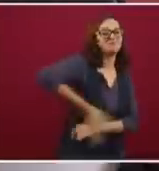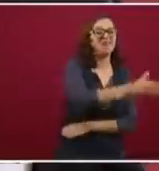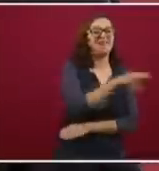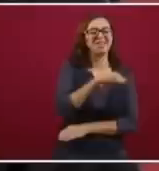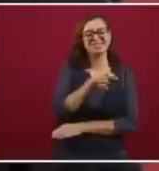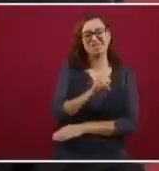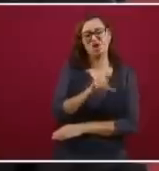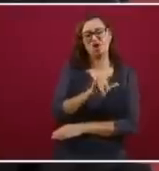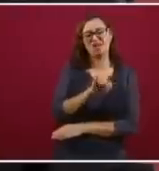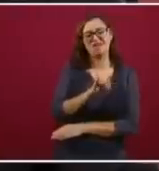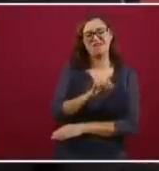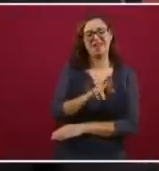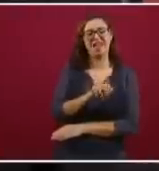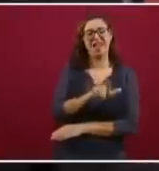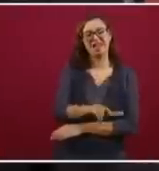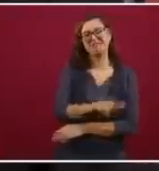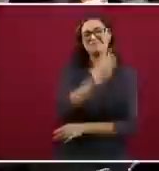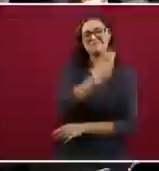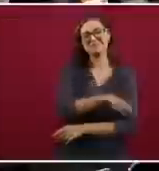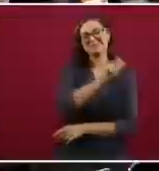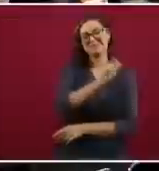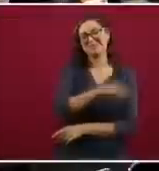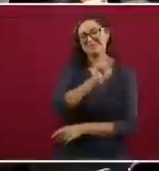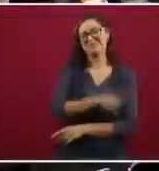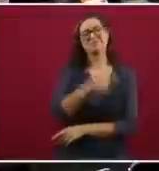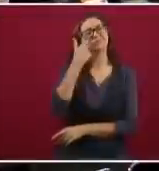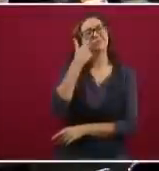periodo neoliberal. Son